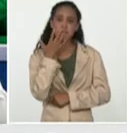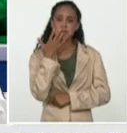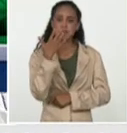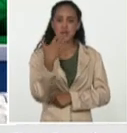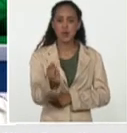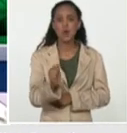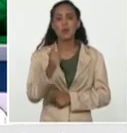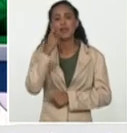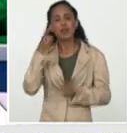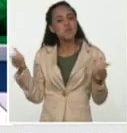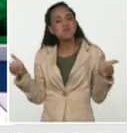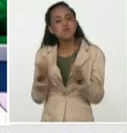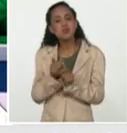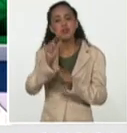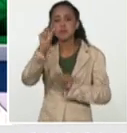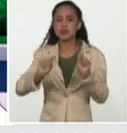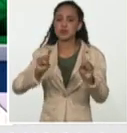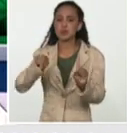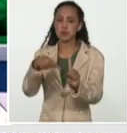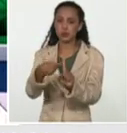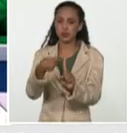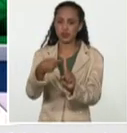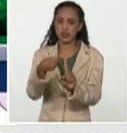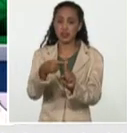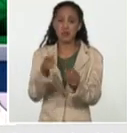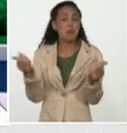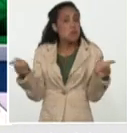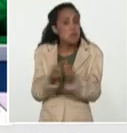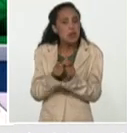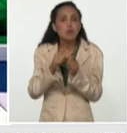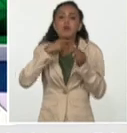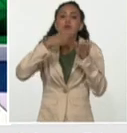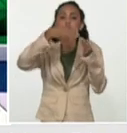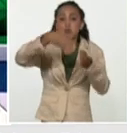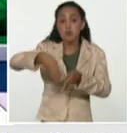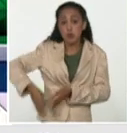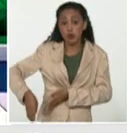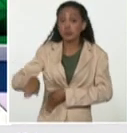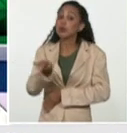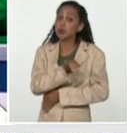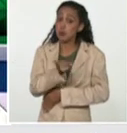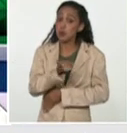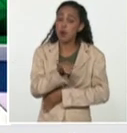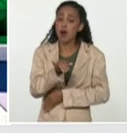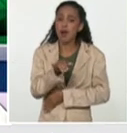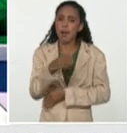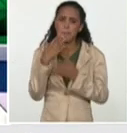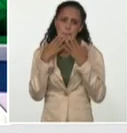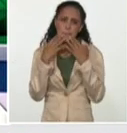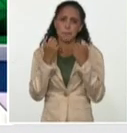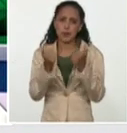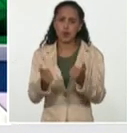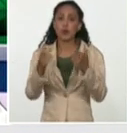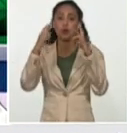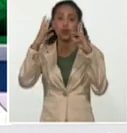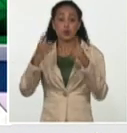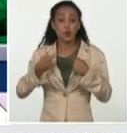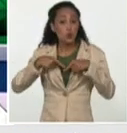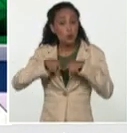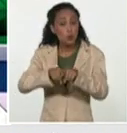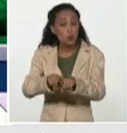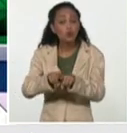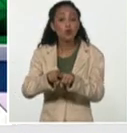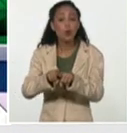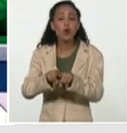de reducción de la mortalidad, pues se logren consolidar de conjunto en la medida